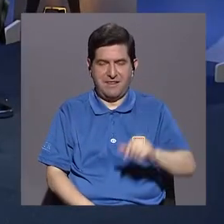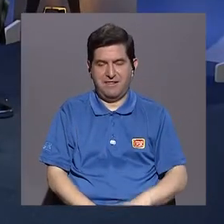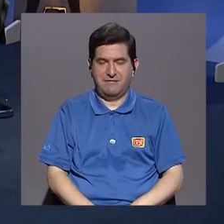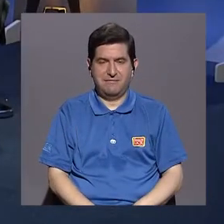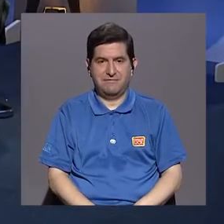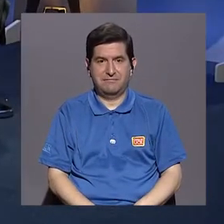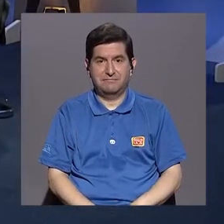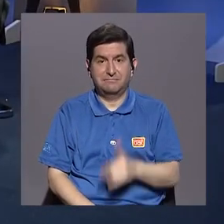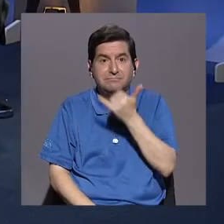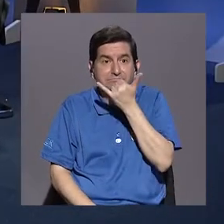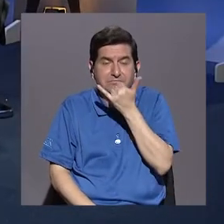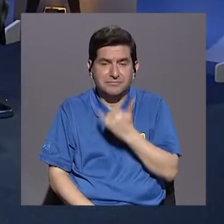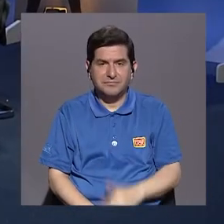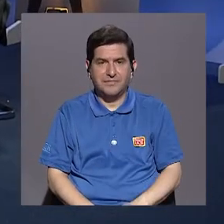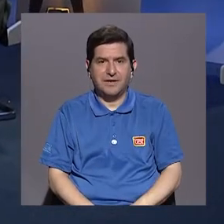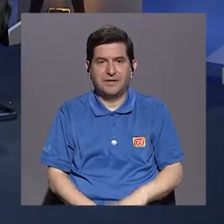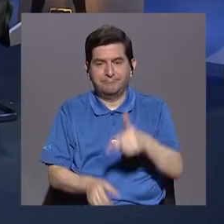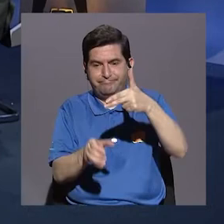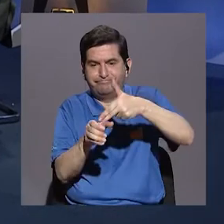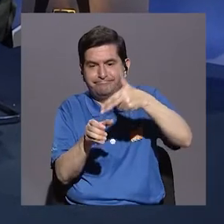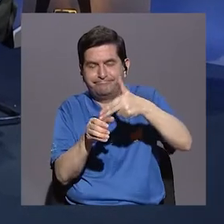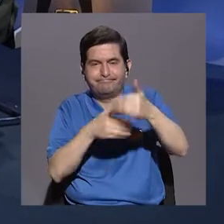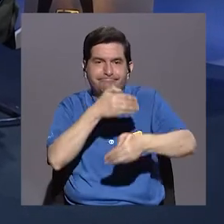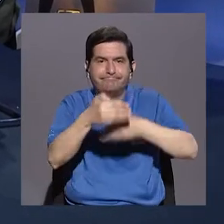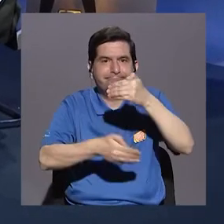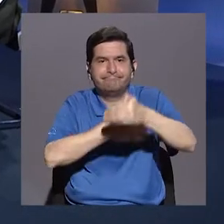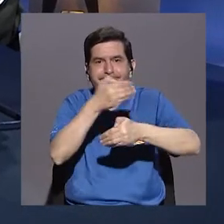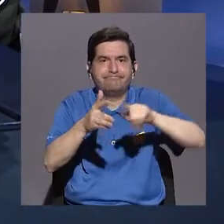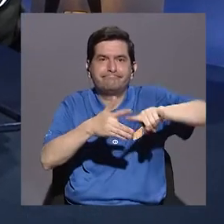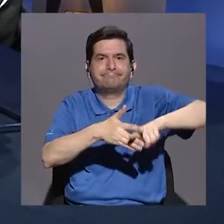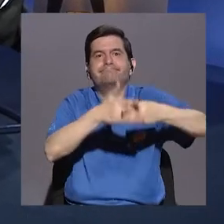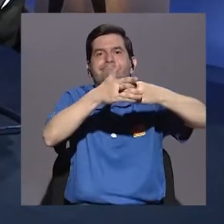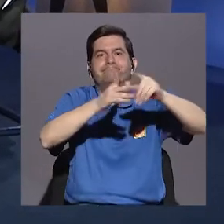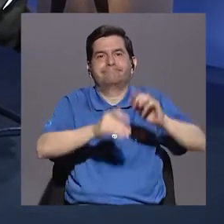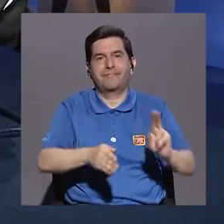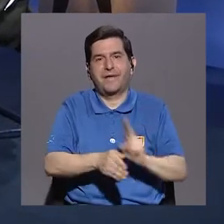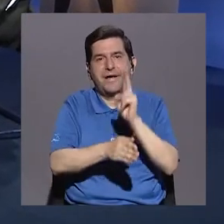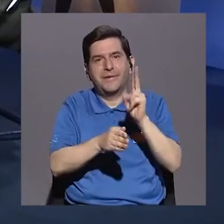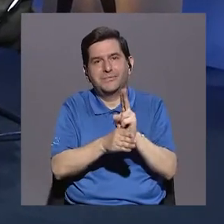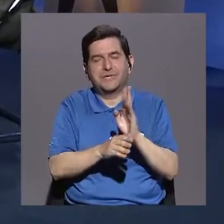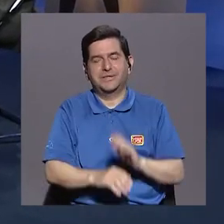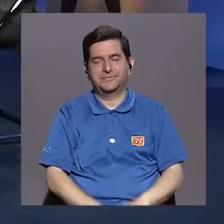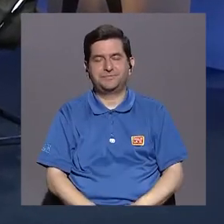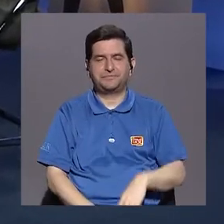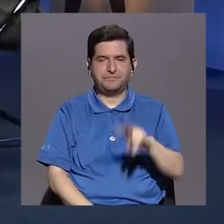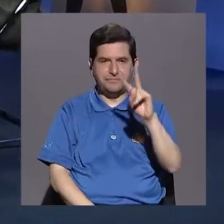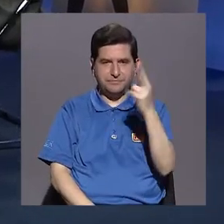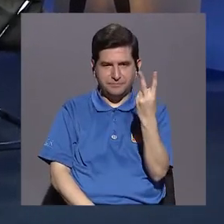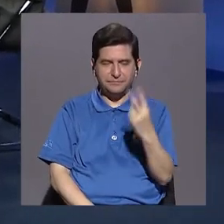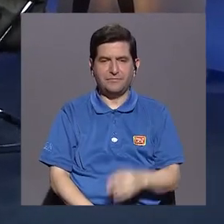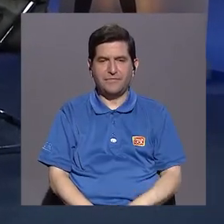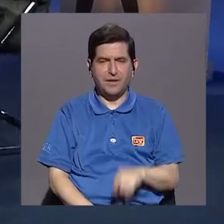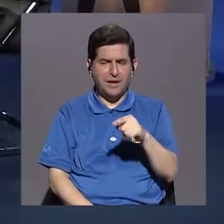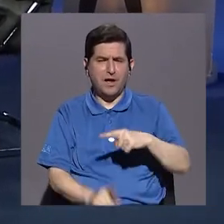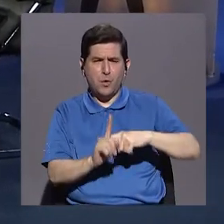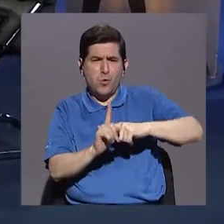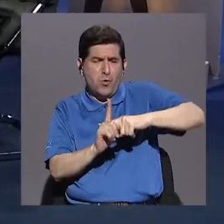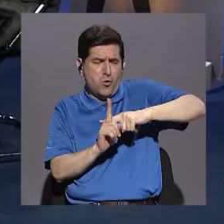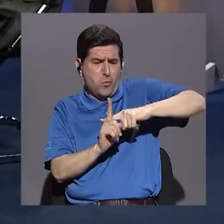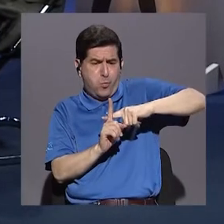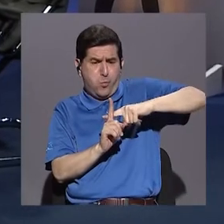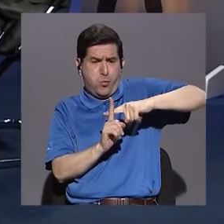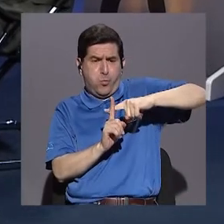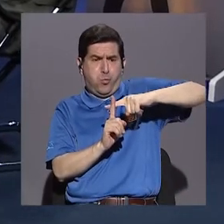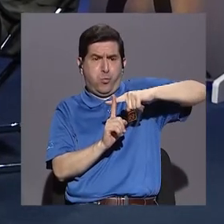venía de la quema del diesel mismo que usaba él y segundo se iba calentando mucho esa